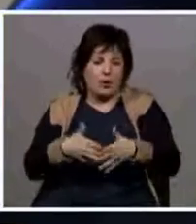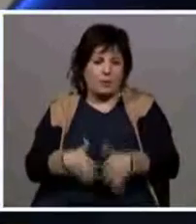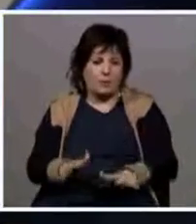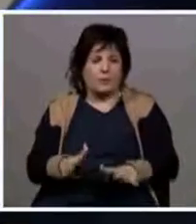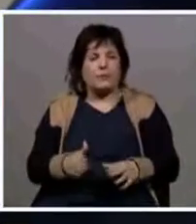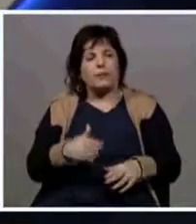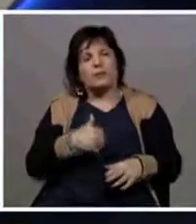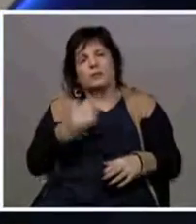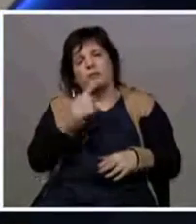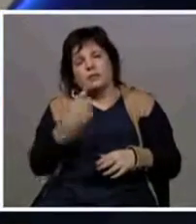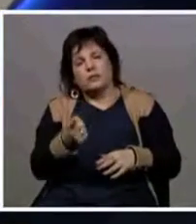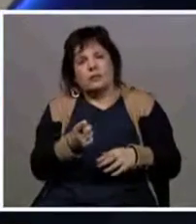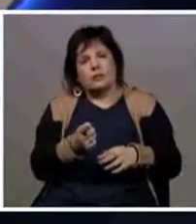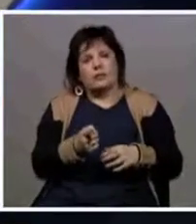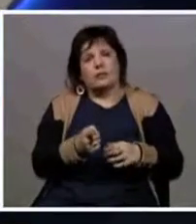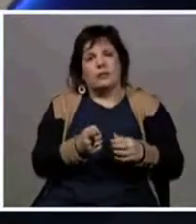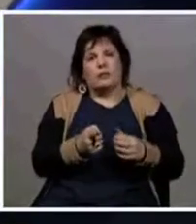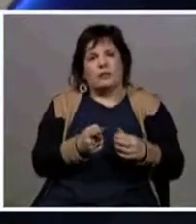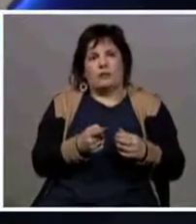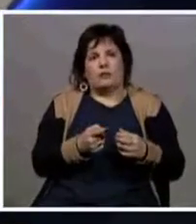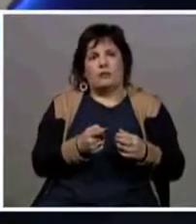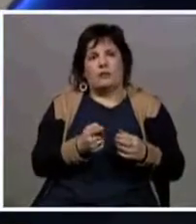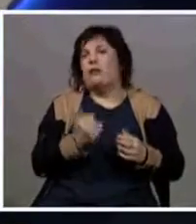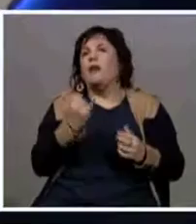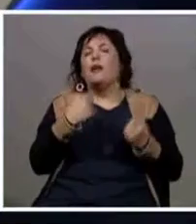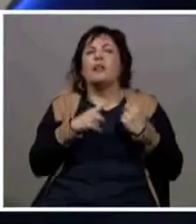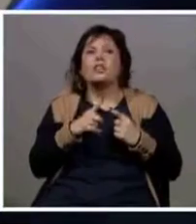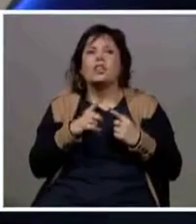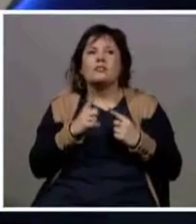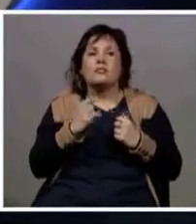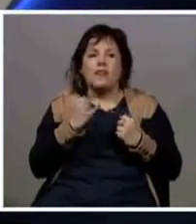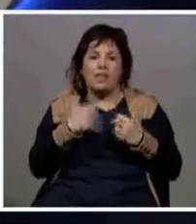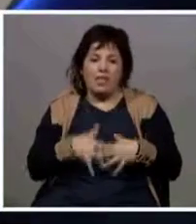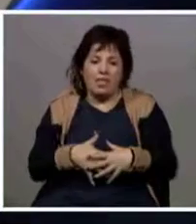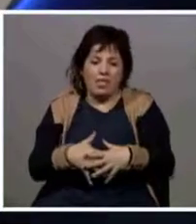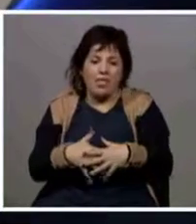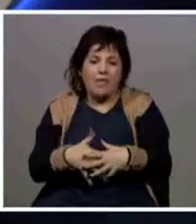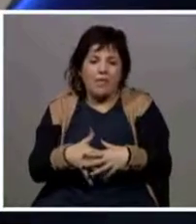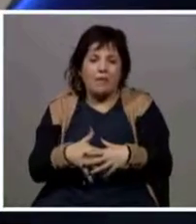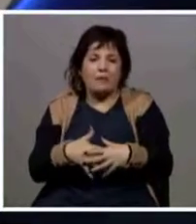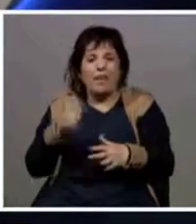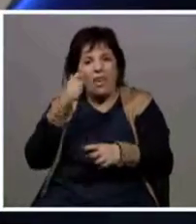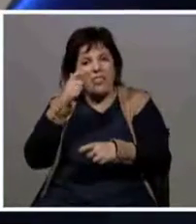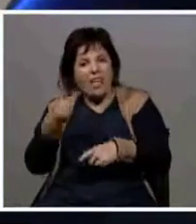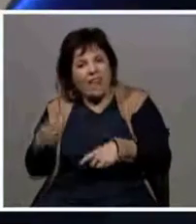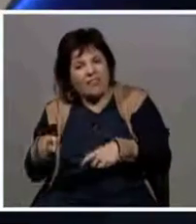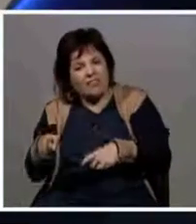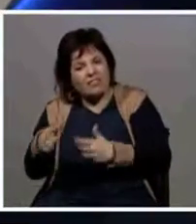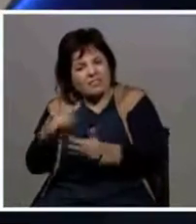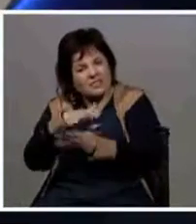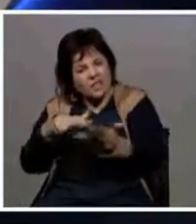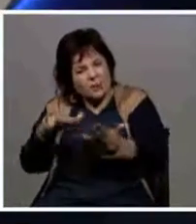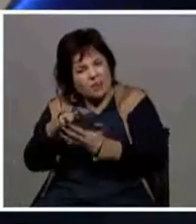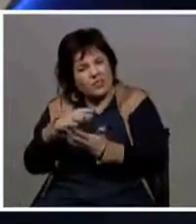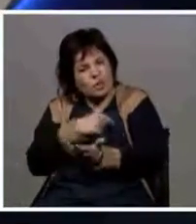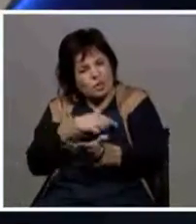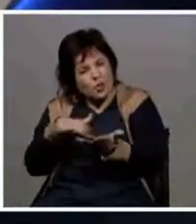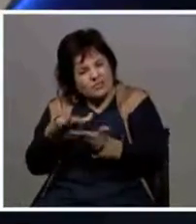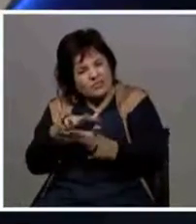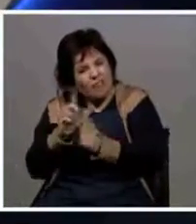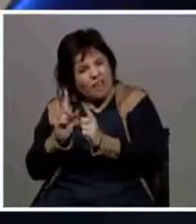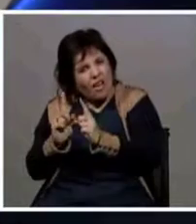la cuestión es que decimos acá es que la maternidad en estas edades y en estas condiciones sociales